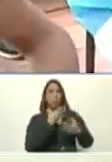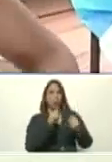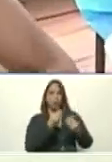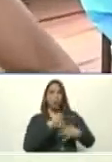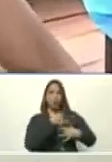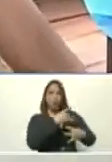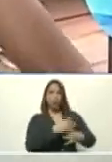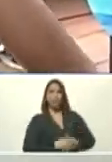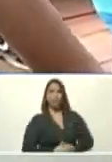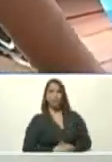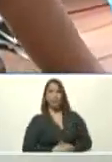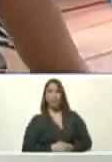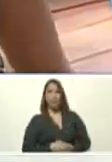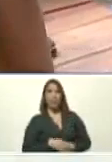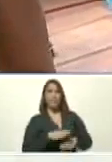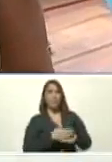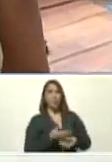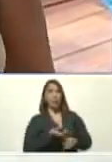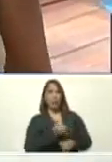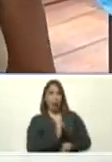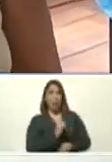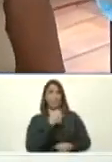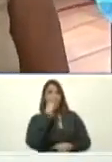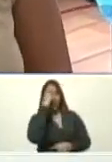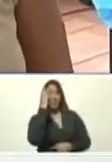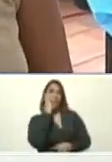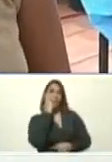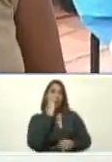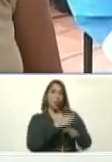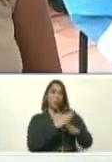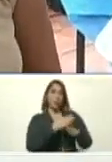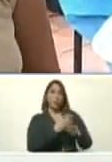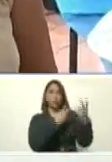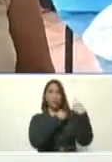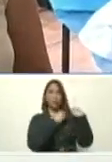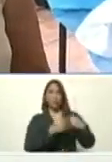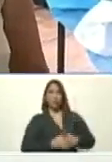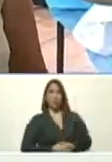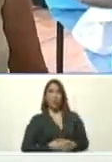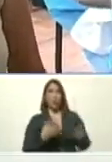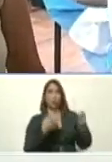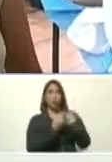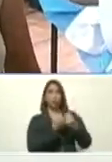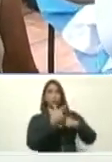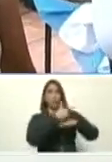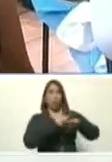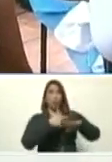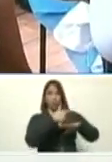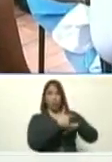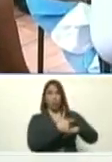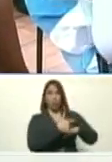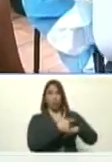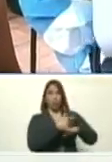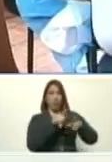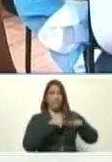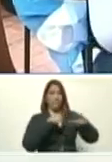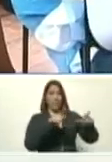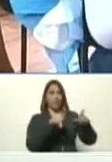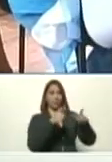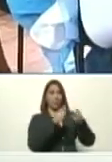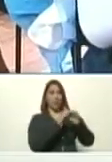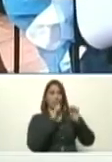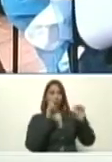interesante, pues, porque ahí está el padre compartiendo esta responsabilidad junto al gobierno en los espacios